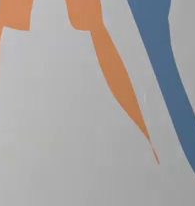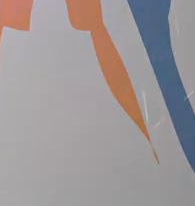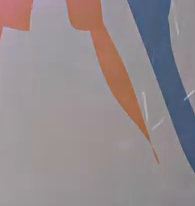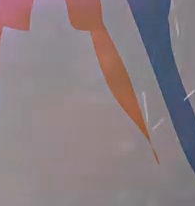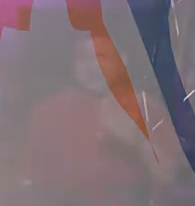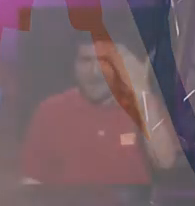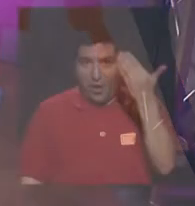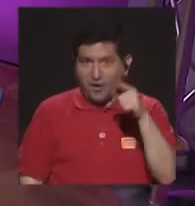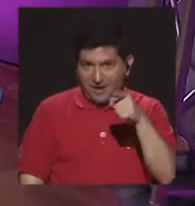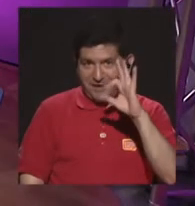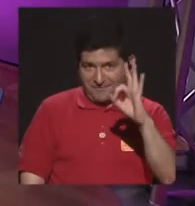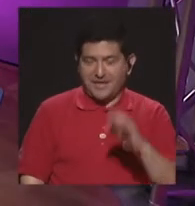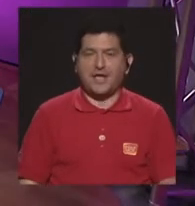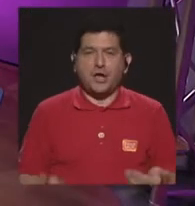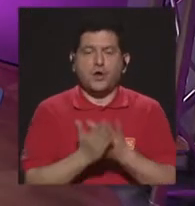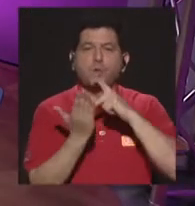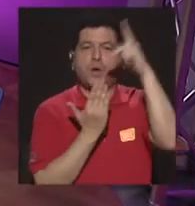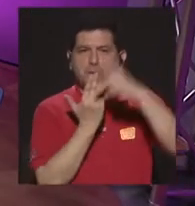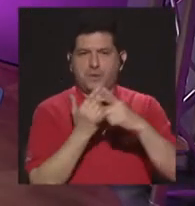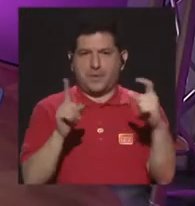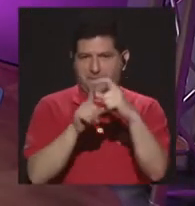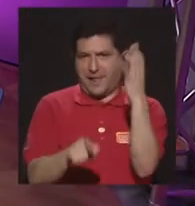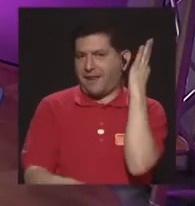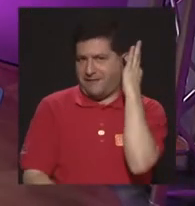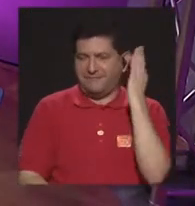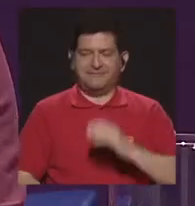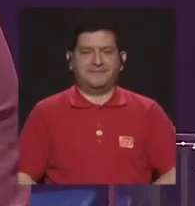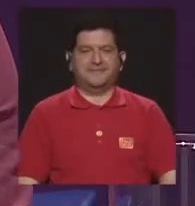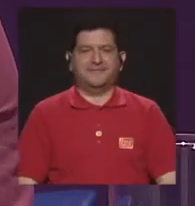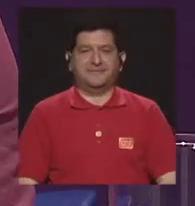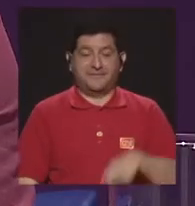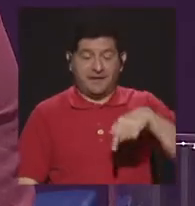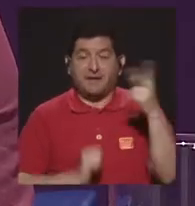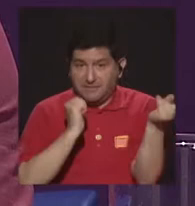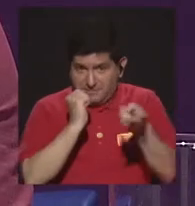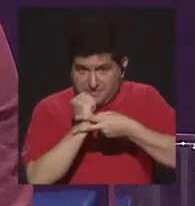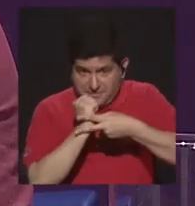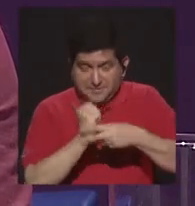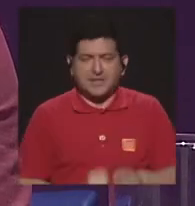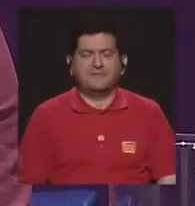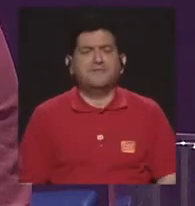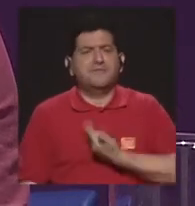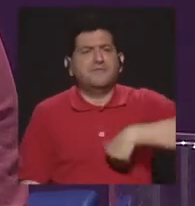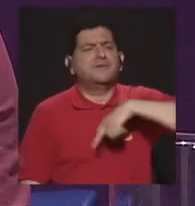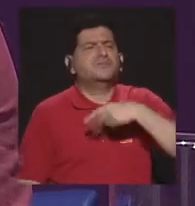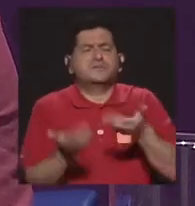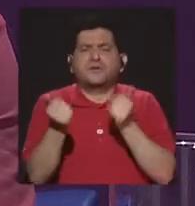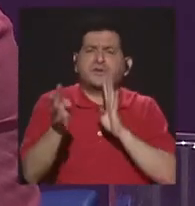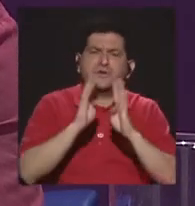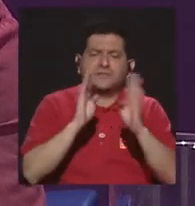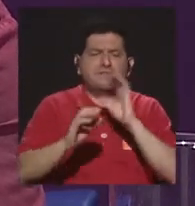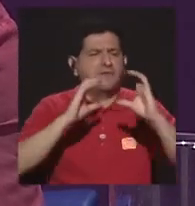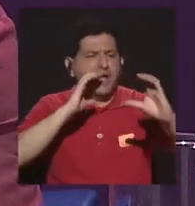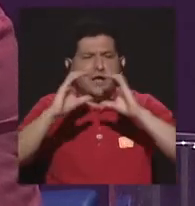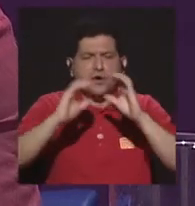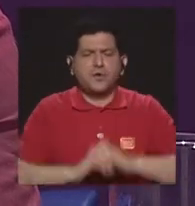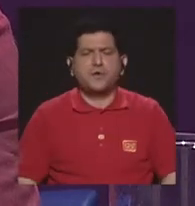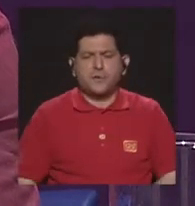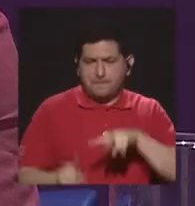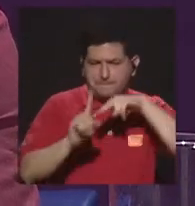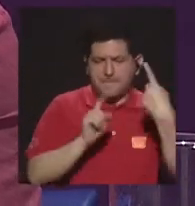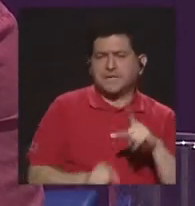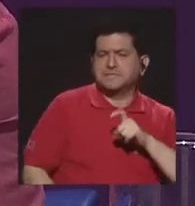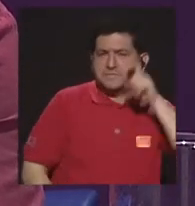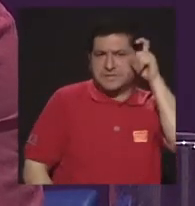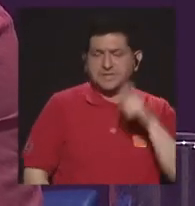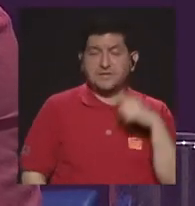¿Qué tal? ¿Cómo están? Un nuevo capítulo del programa Palabra de Mujer, que en esta ocasión queremos hablar de comunicación con perspectiva de